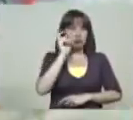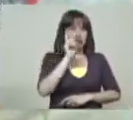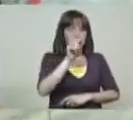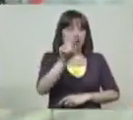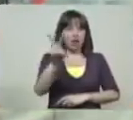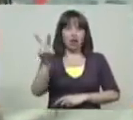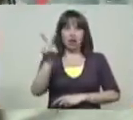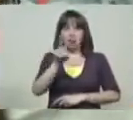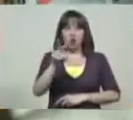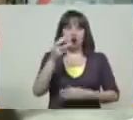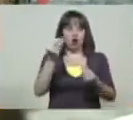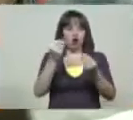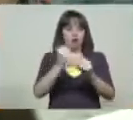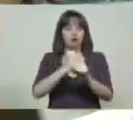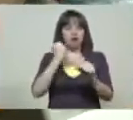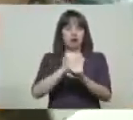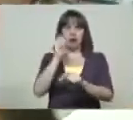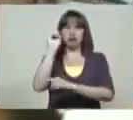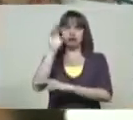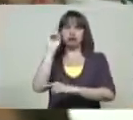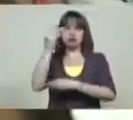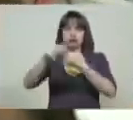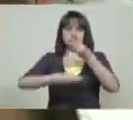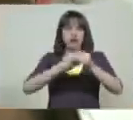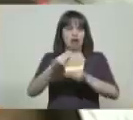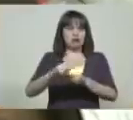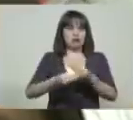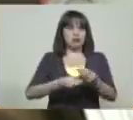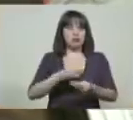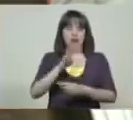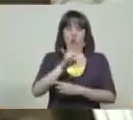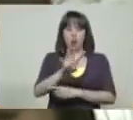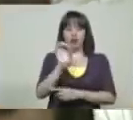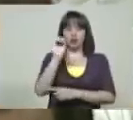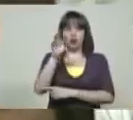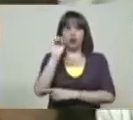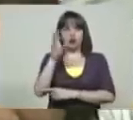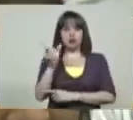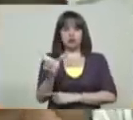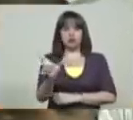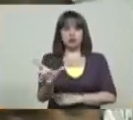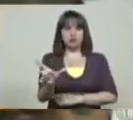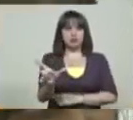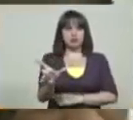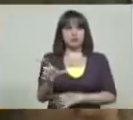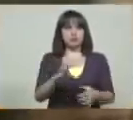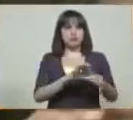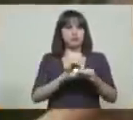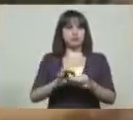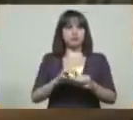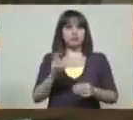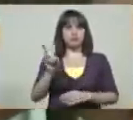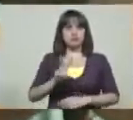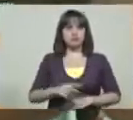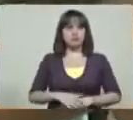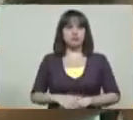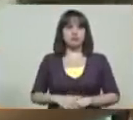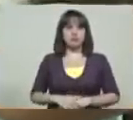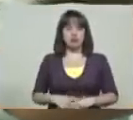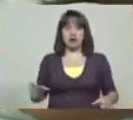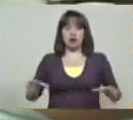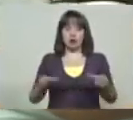las jornadas de trabajo de este cuarto Congreso del Partido Socialista Unido de Venezuela, el Partido de la